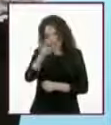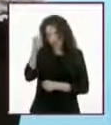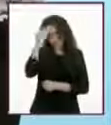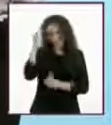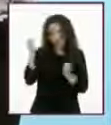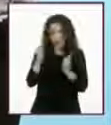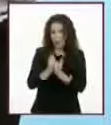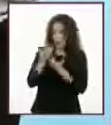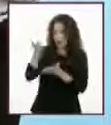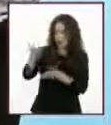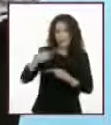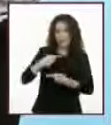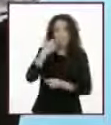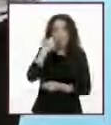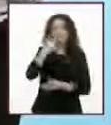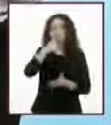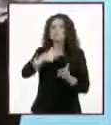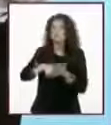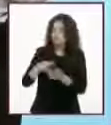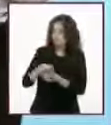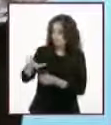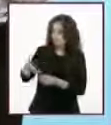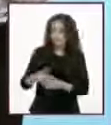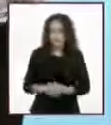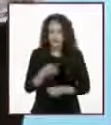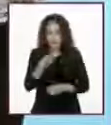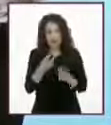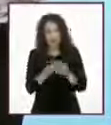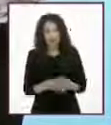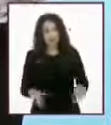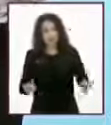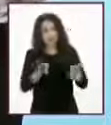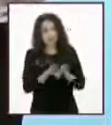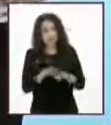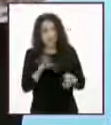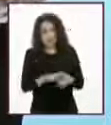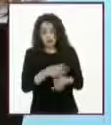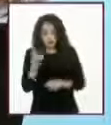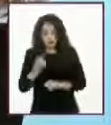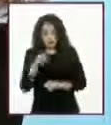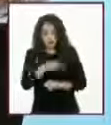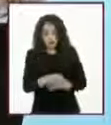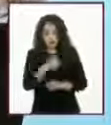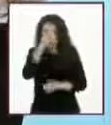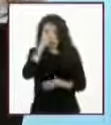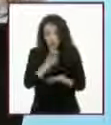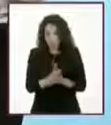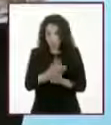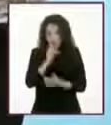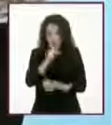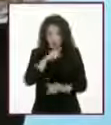dirigen. Estas fórmulas son importantes, pues con ellas no solo se dirigen al